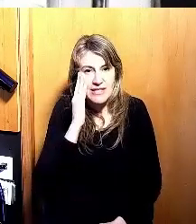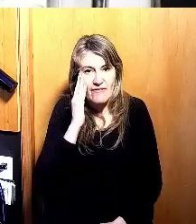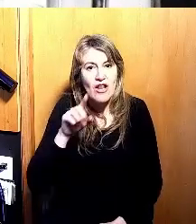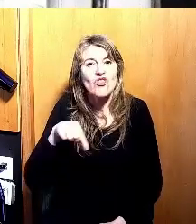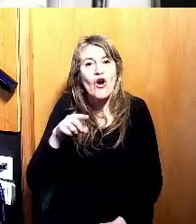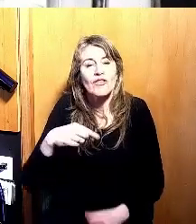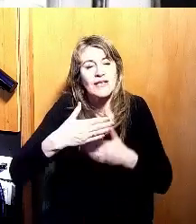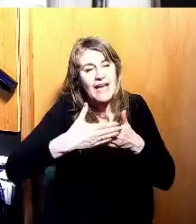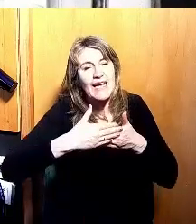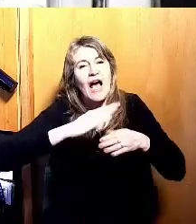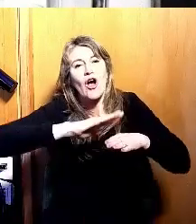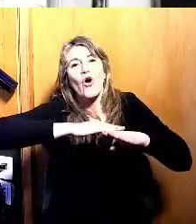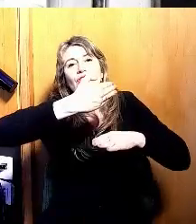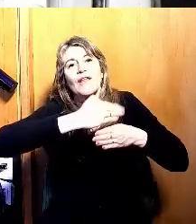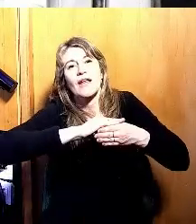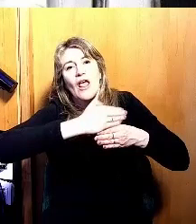cercano.